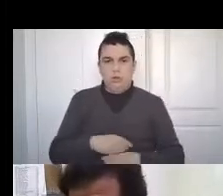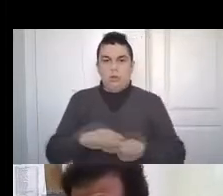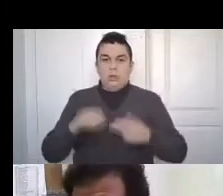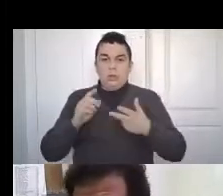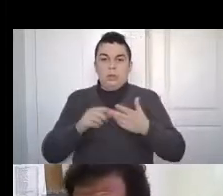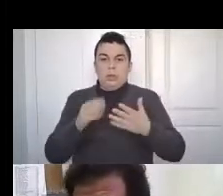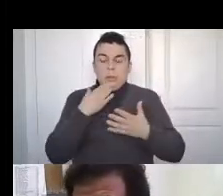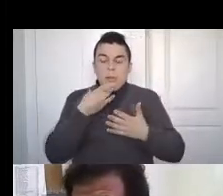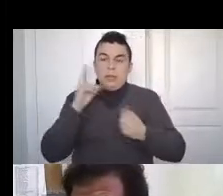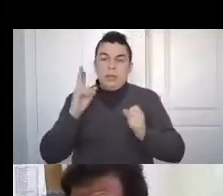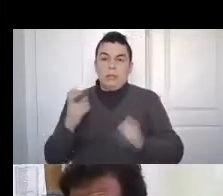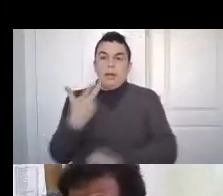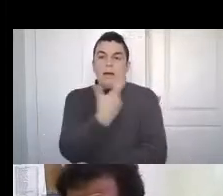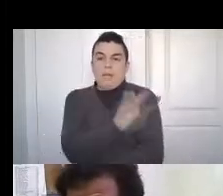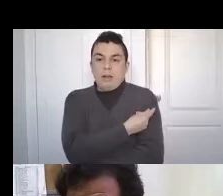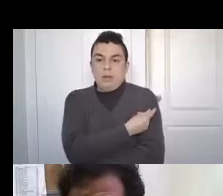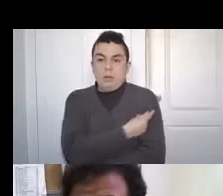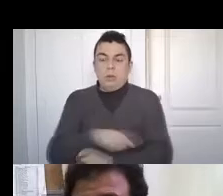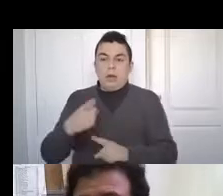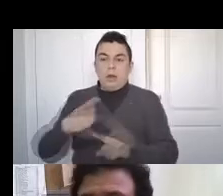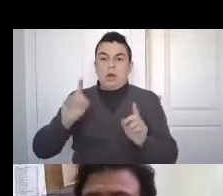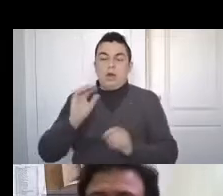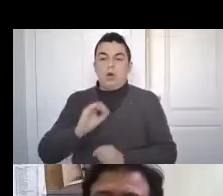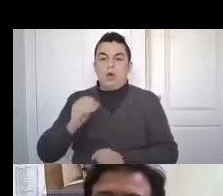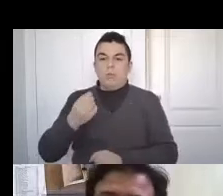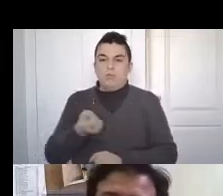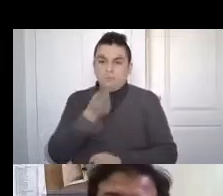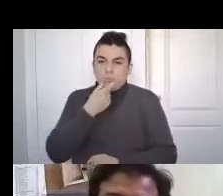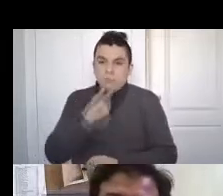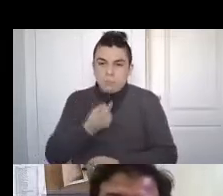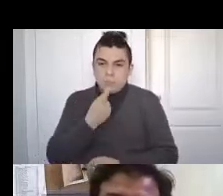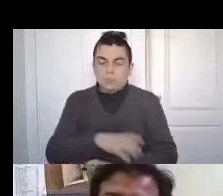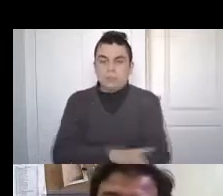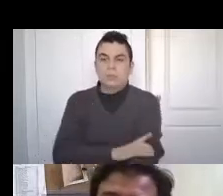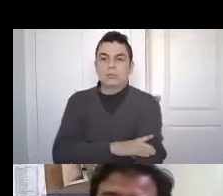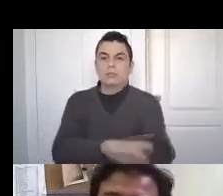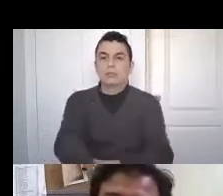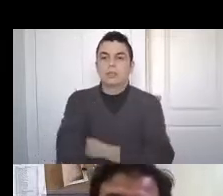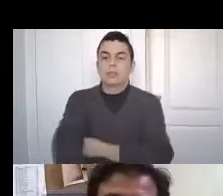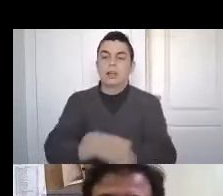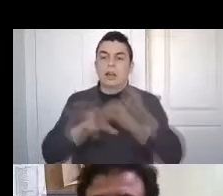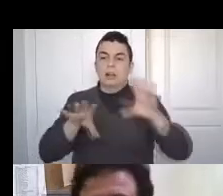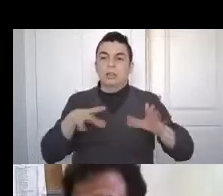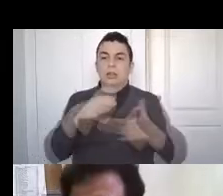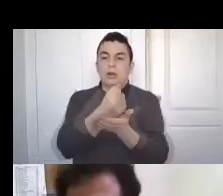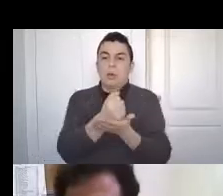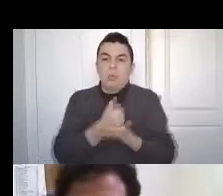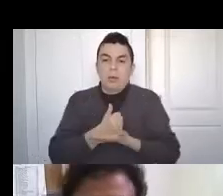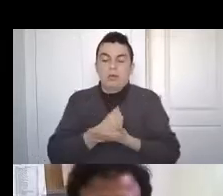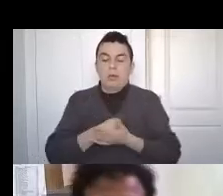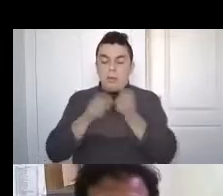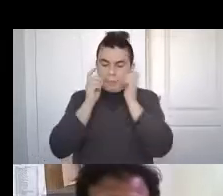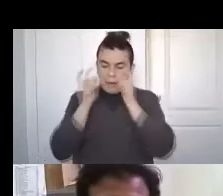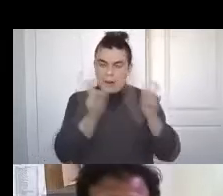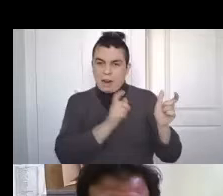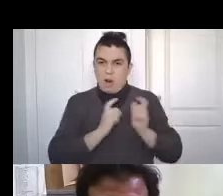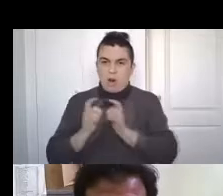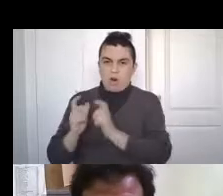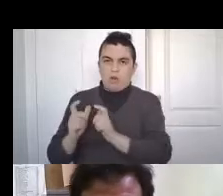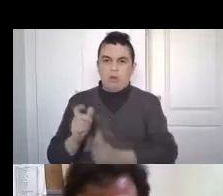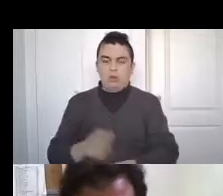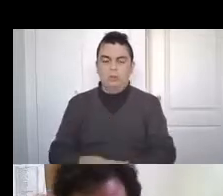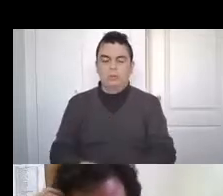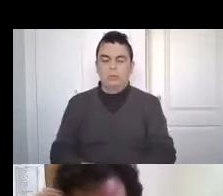antivirales, que son medidas farmacológicas, ¿cierto?, que nos pueden ayudar a controlar esta